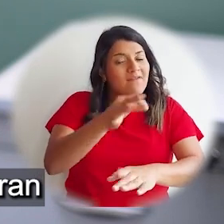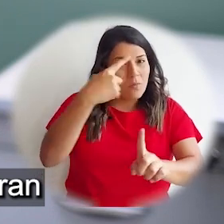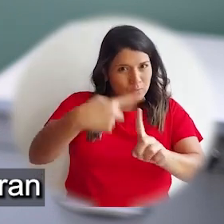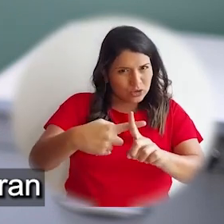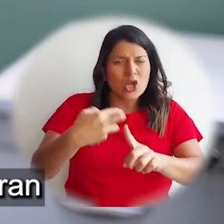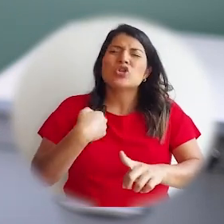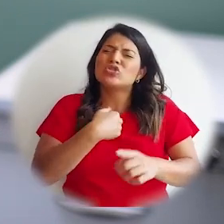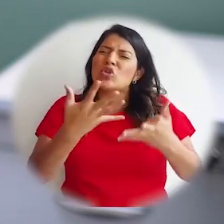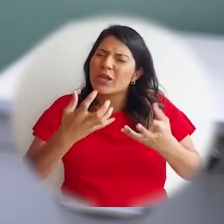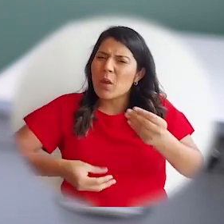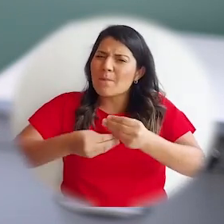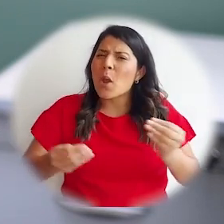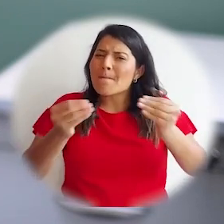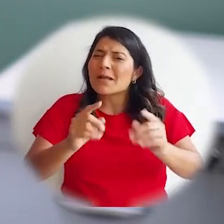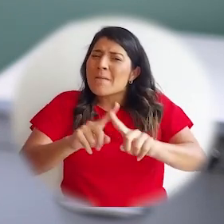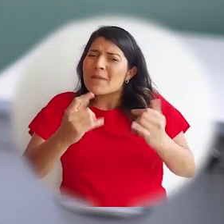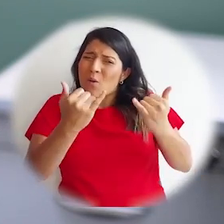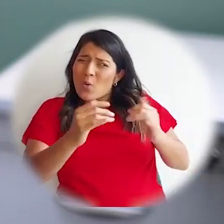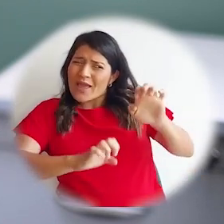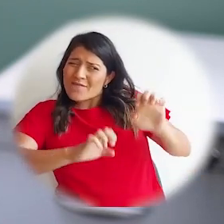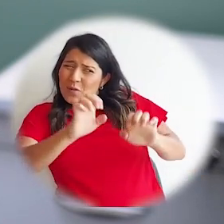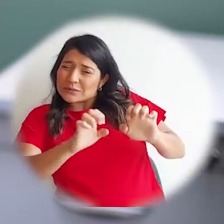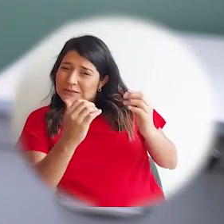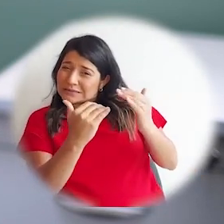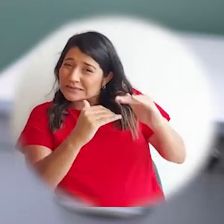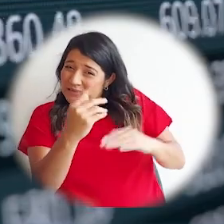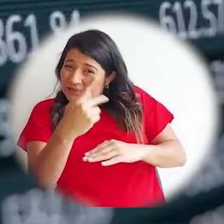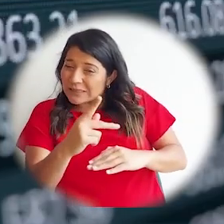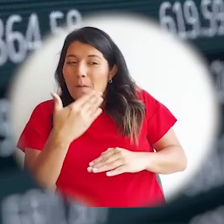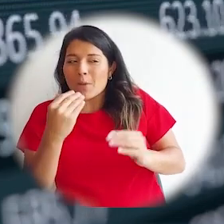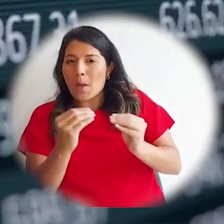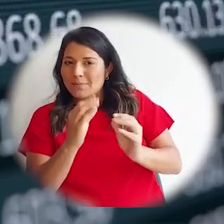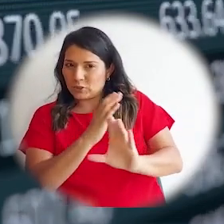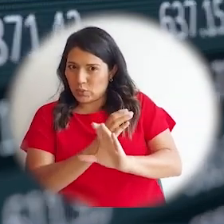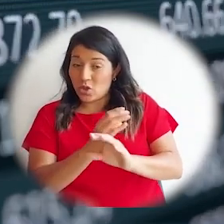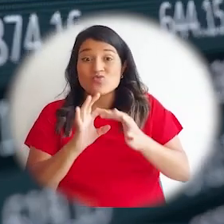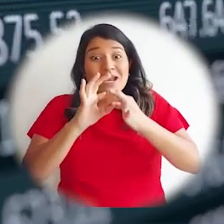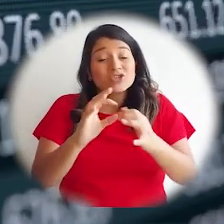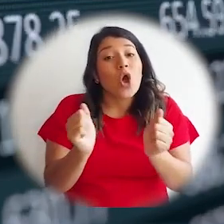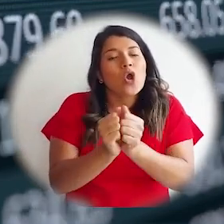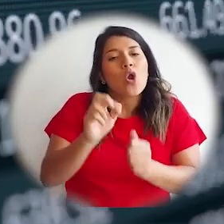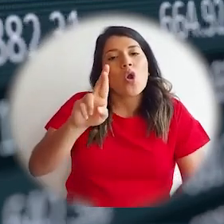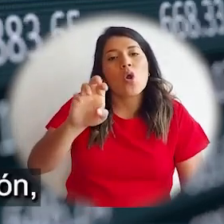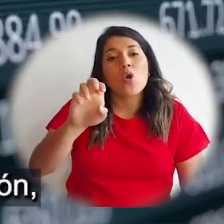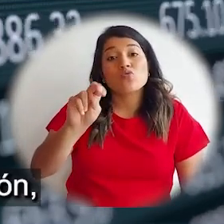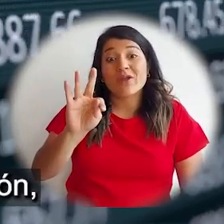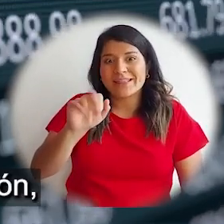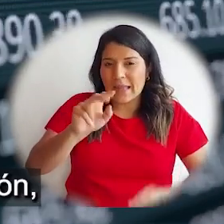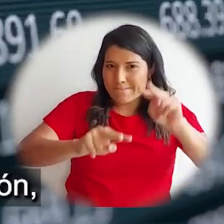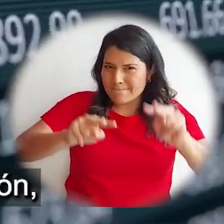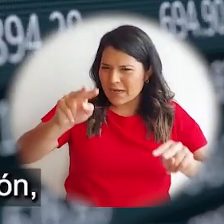las valoraciones se encuentran en máximos históricos y nos hace ser mucho más cautos. En cuanto a renta variable, vemos una situación en donde